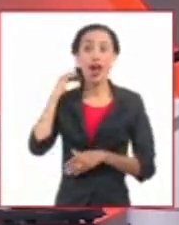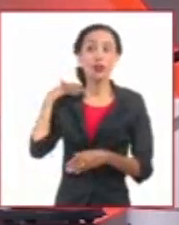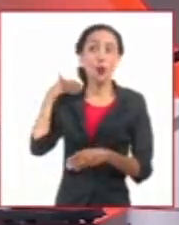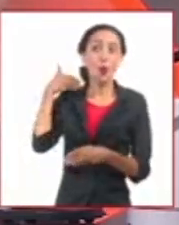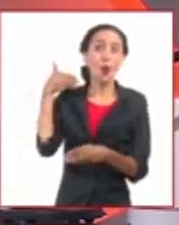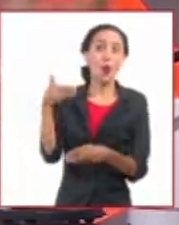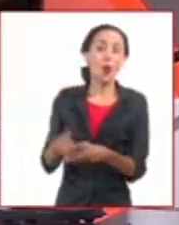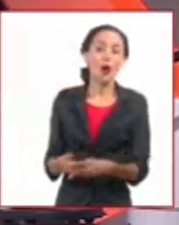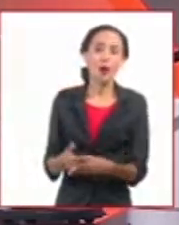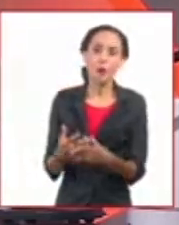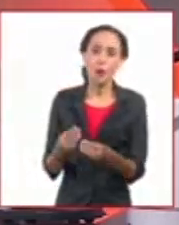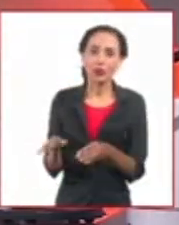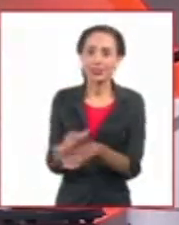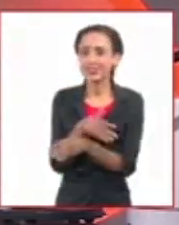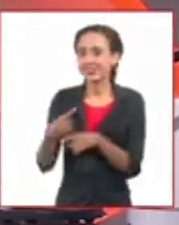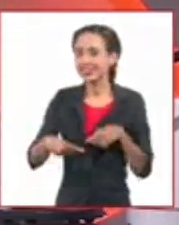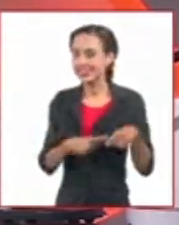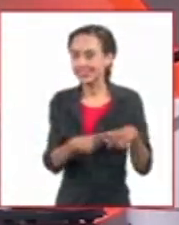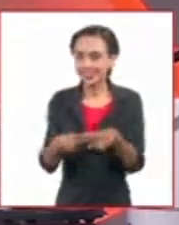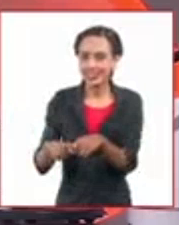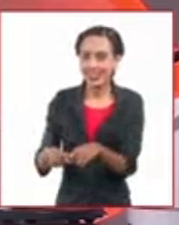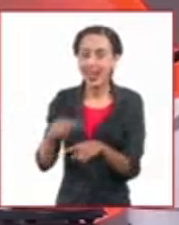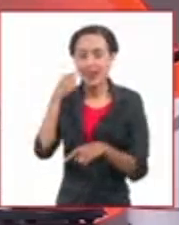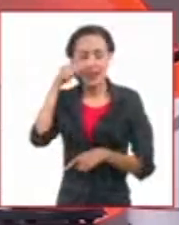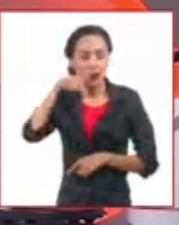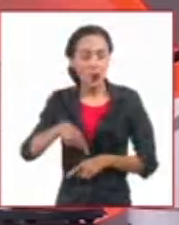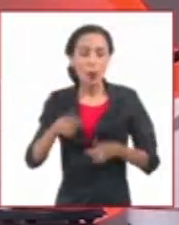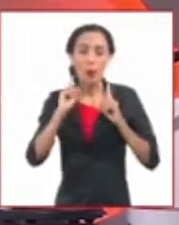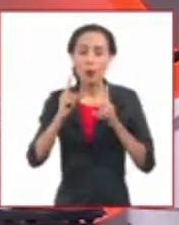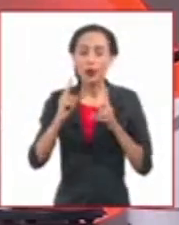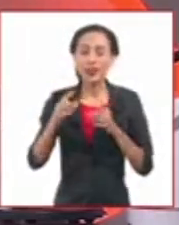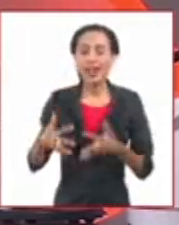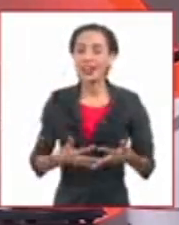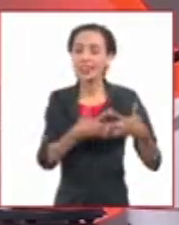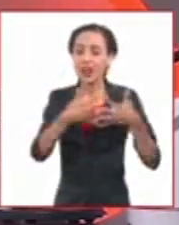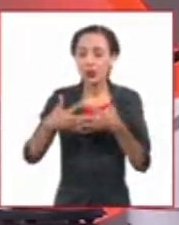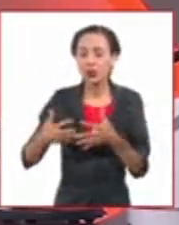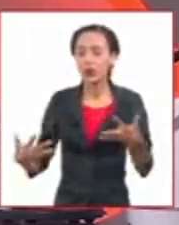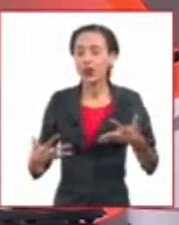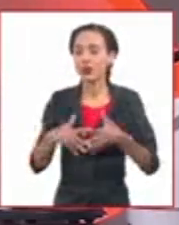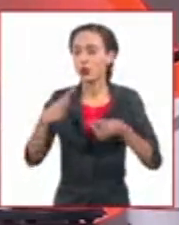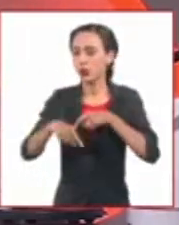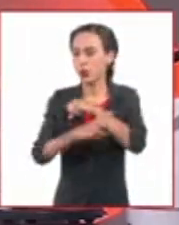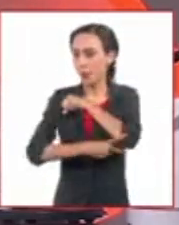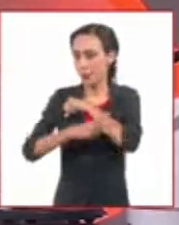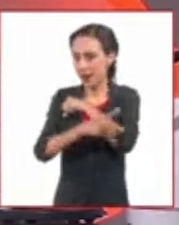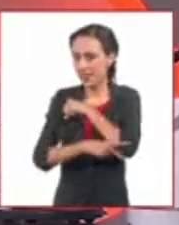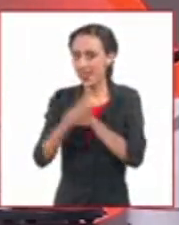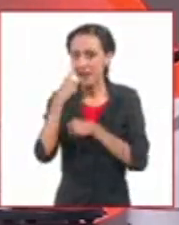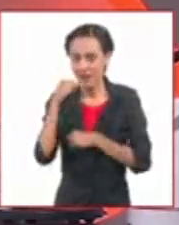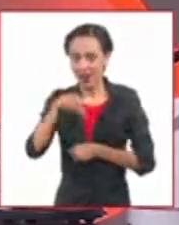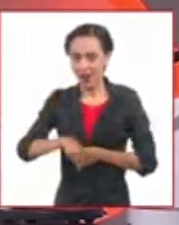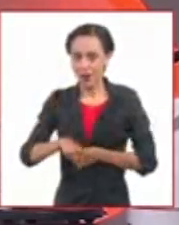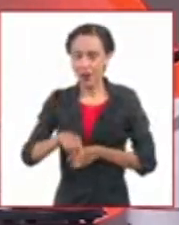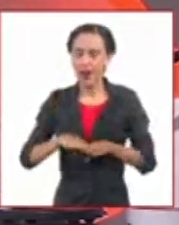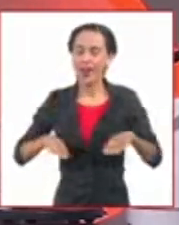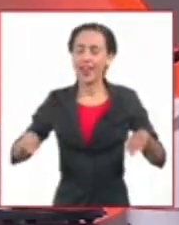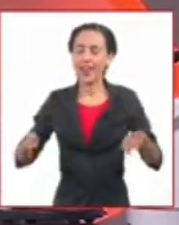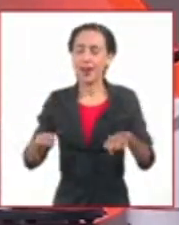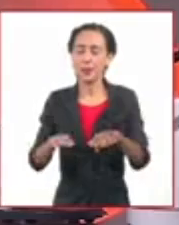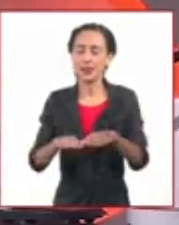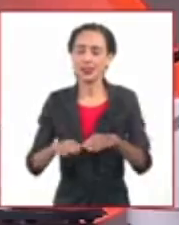cosas y entre esos bueno cómo se proyecta hoy la política exterior eeuu eso les propongo a hablar en este segundo segmento de la mesa redonda